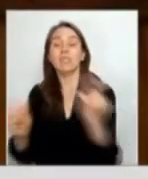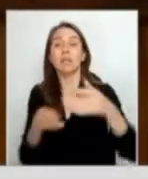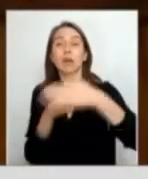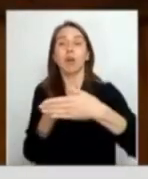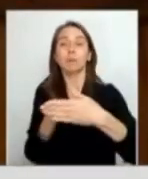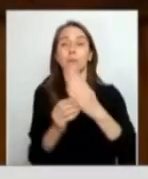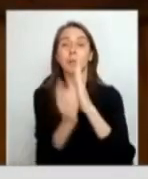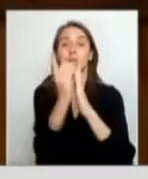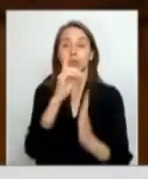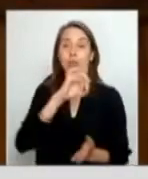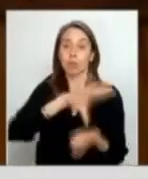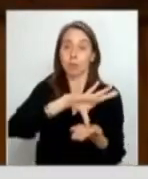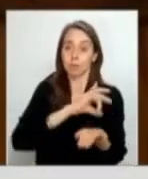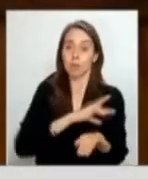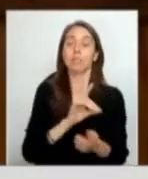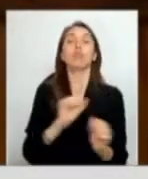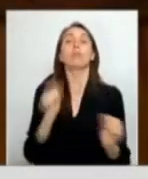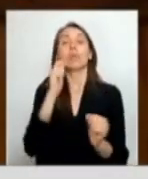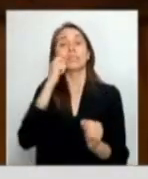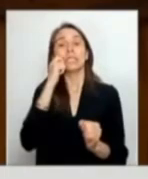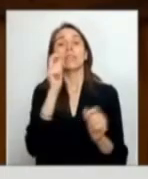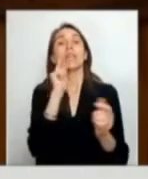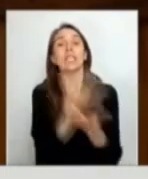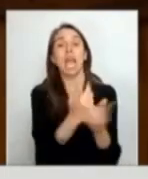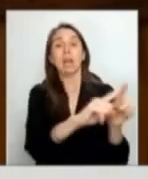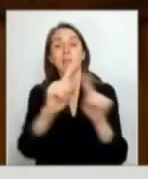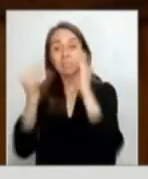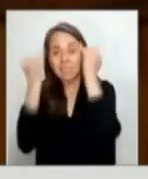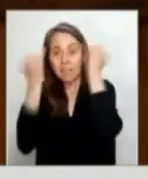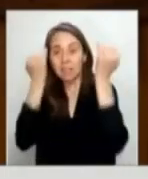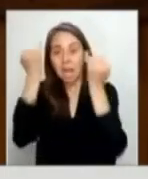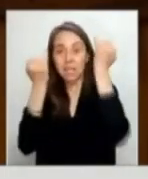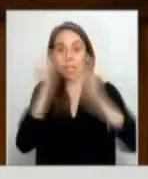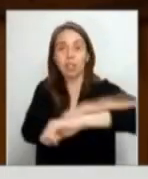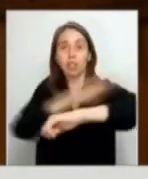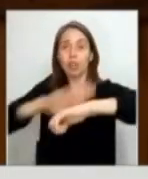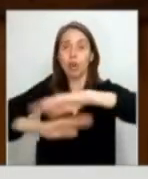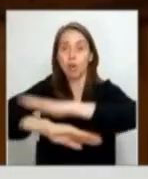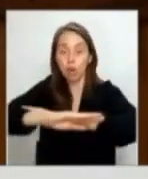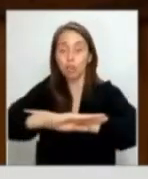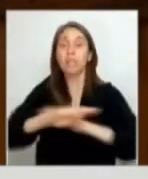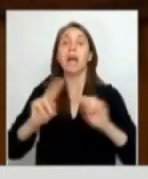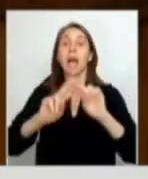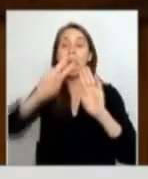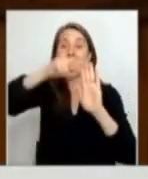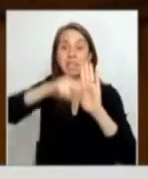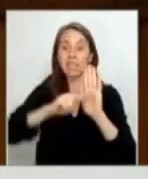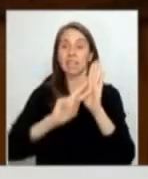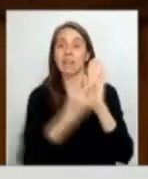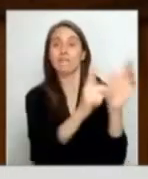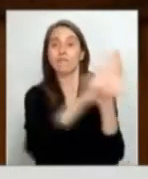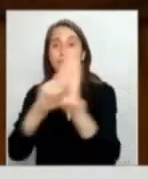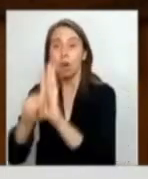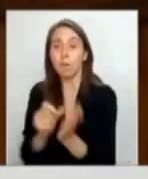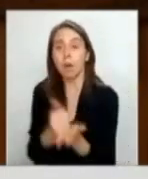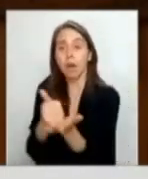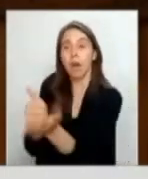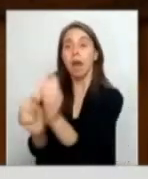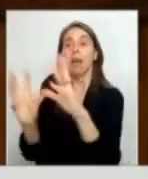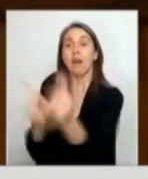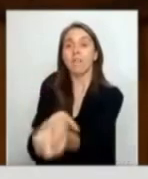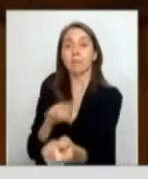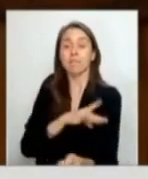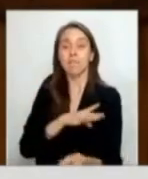esta diversidad ideológica, que el debate y que las reformas que van en beneficio concreto de la familia chilena, se entrampen por